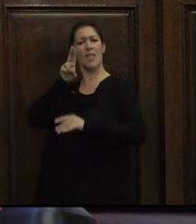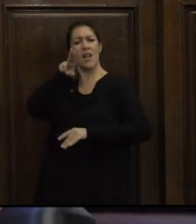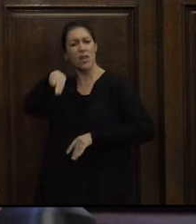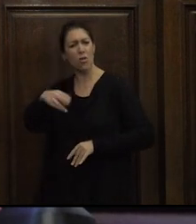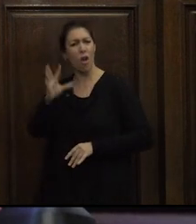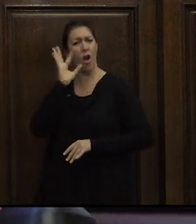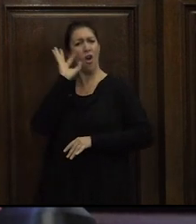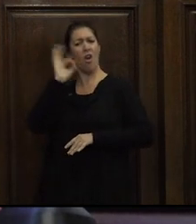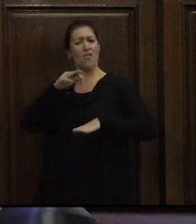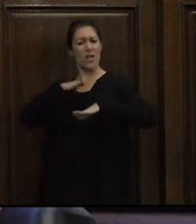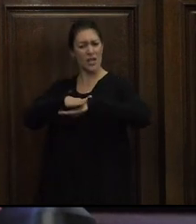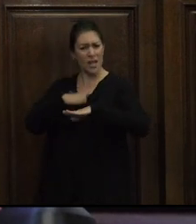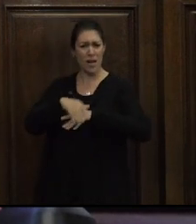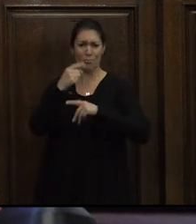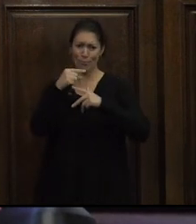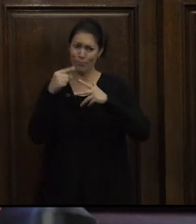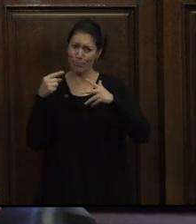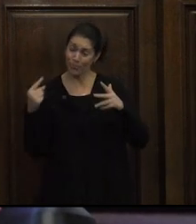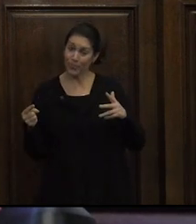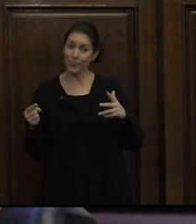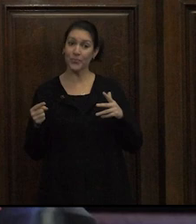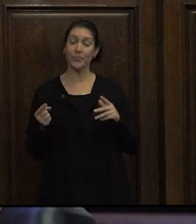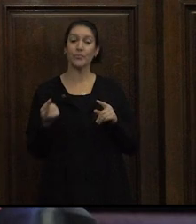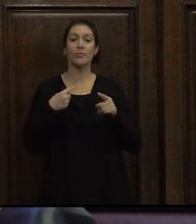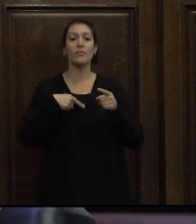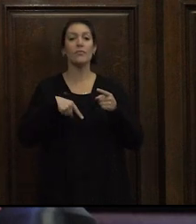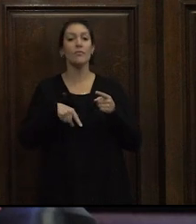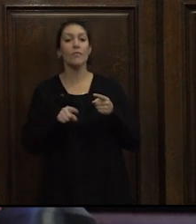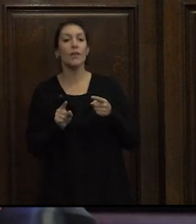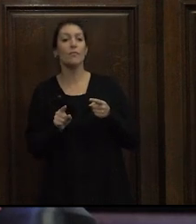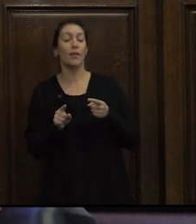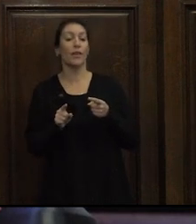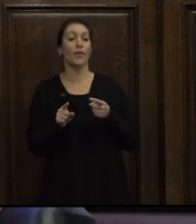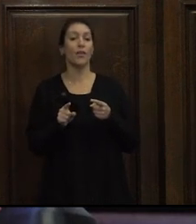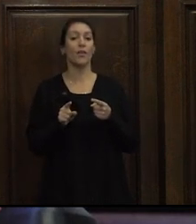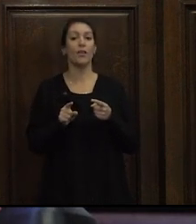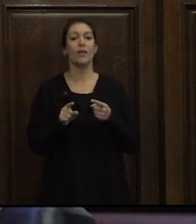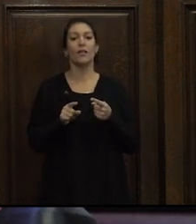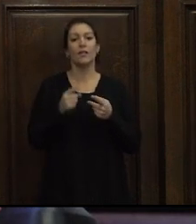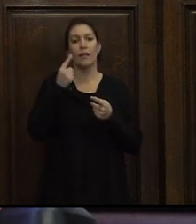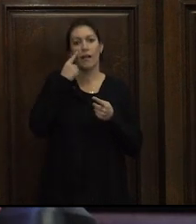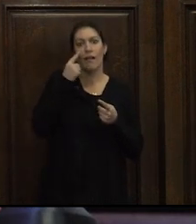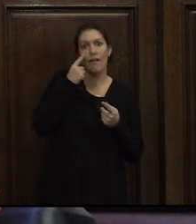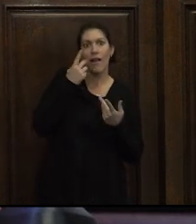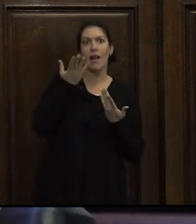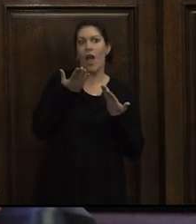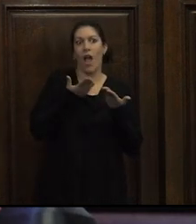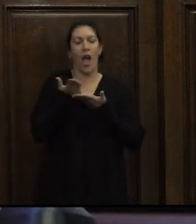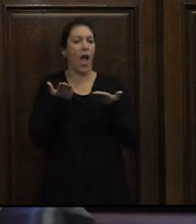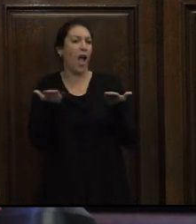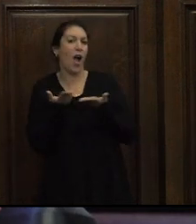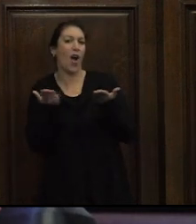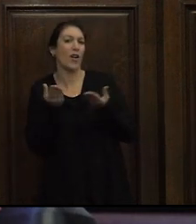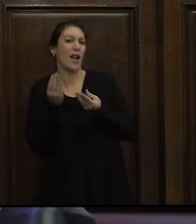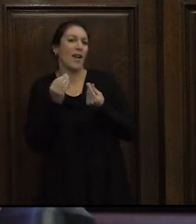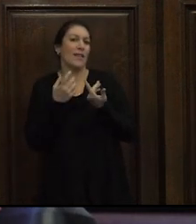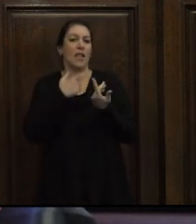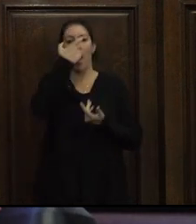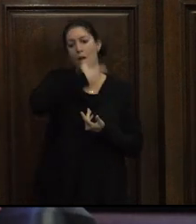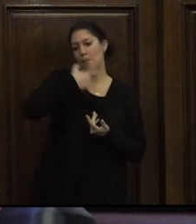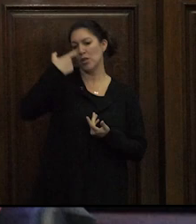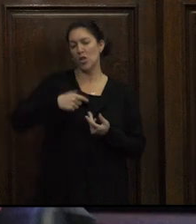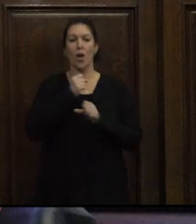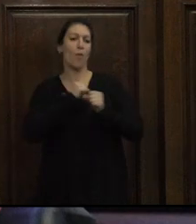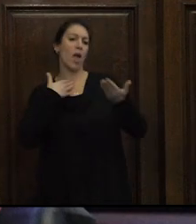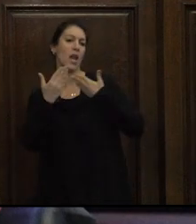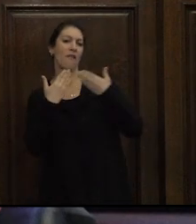felicitarlo porque él ganó y no vos, ¿no? O sea, desearle suerte en su mandato, vamos a competir como gente civilizada